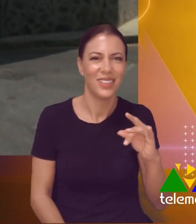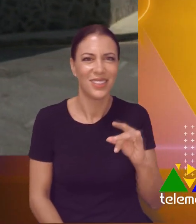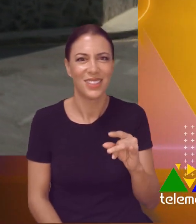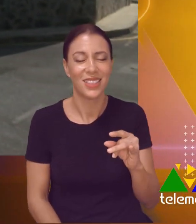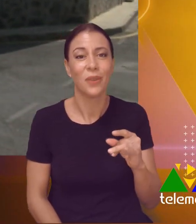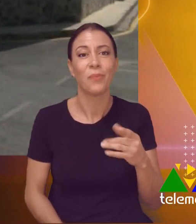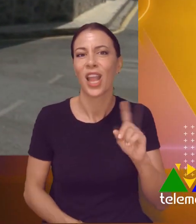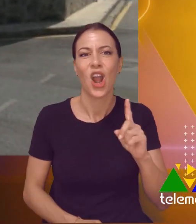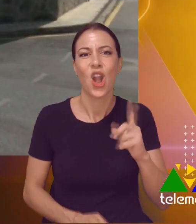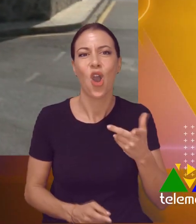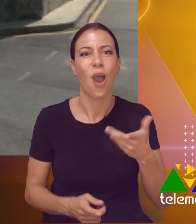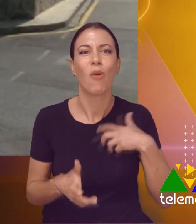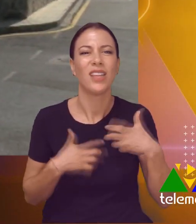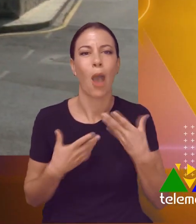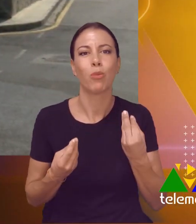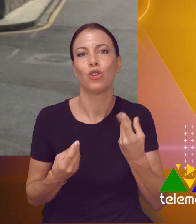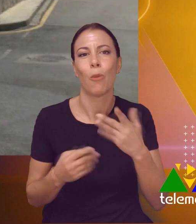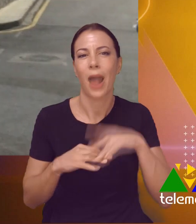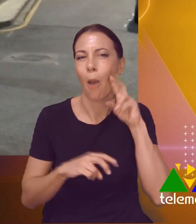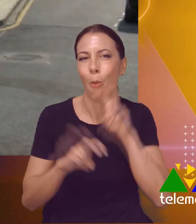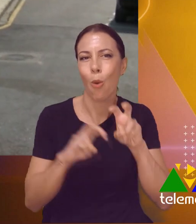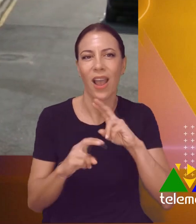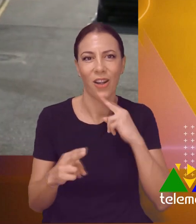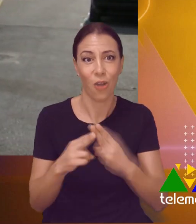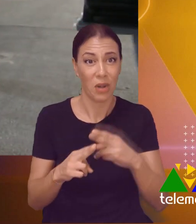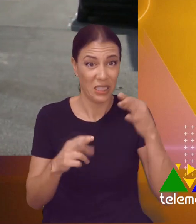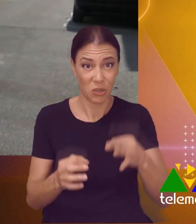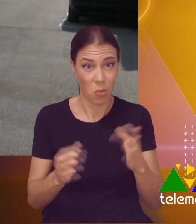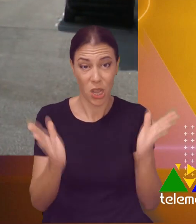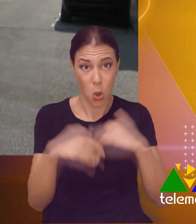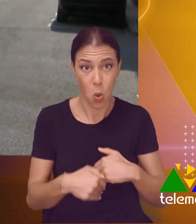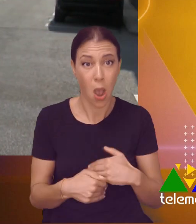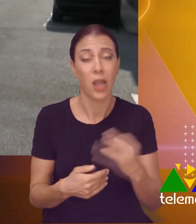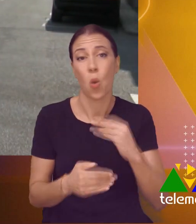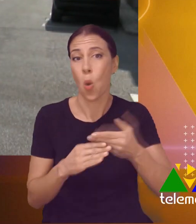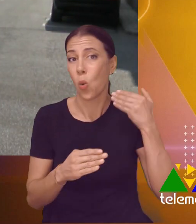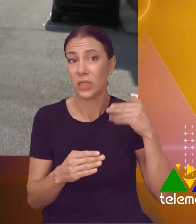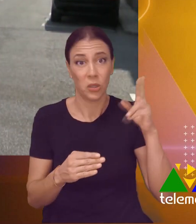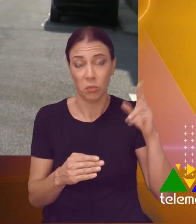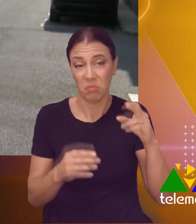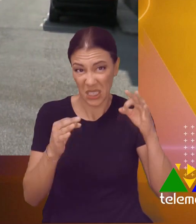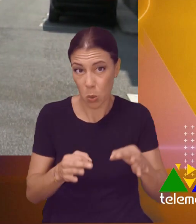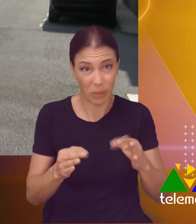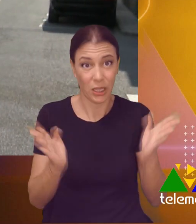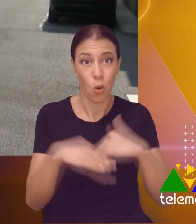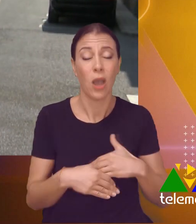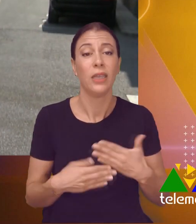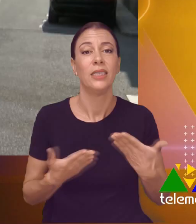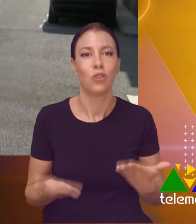nombre a las calles, seguramente porque no los tienen, ¿no? Es que nunca los tuvieron, seguramente, ¿no? Y esta es la calle